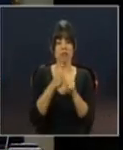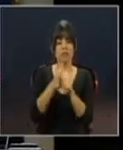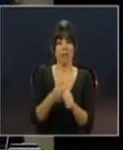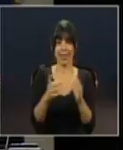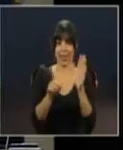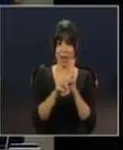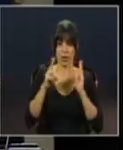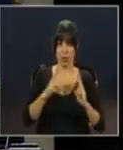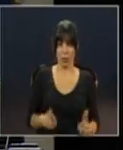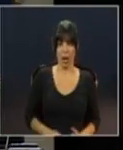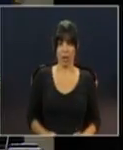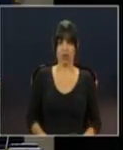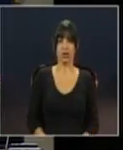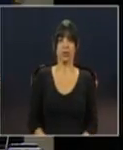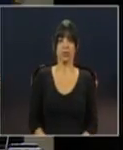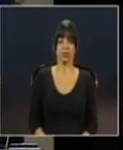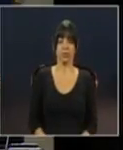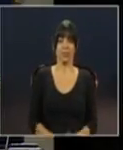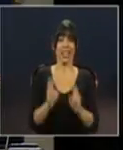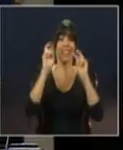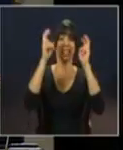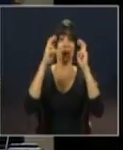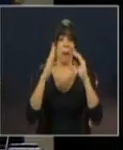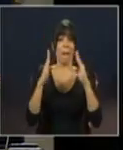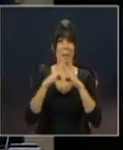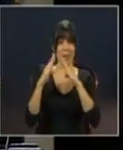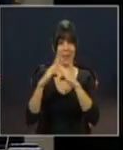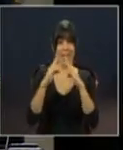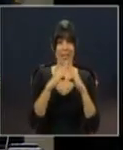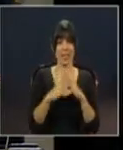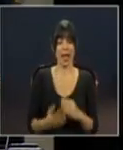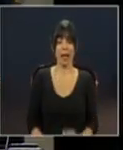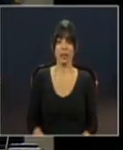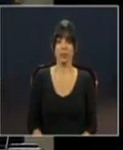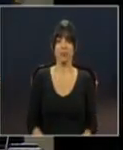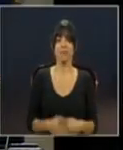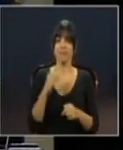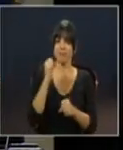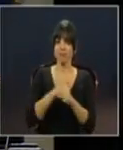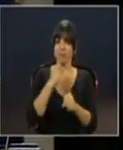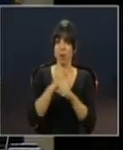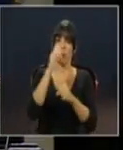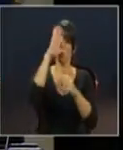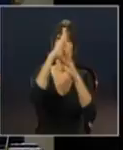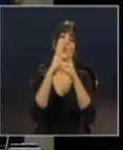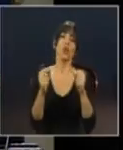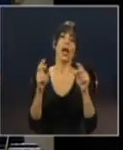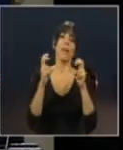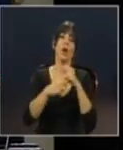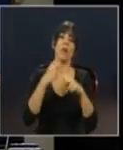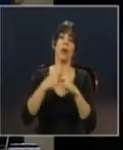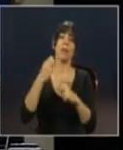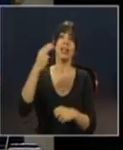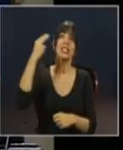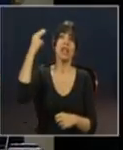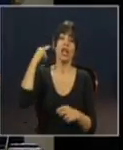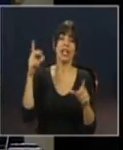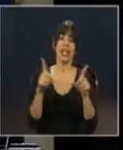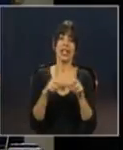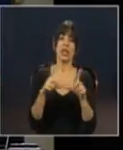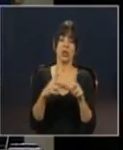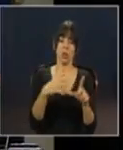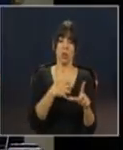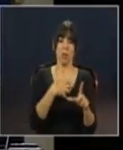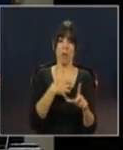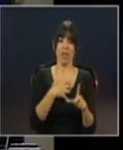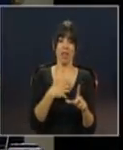humanos. En materia de vivienda, se trabaja en dar solución a los problemas históricos de titulación que se arrastran,